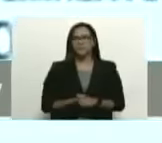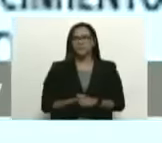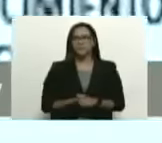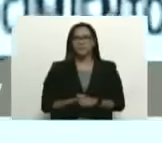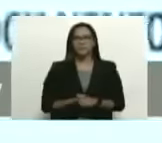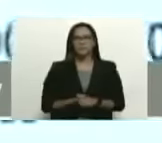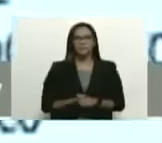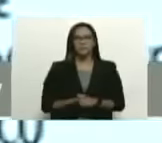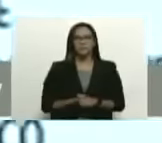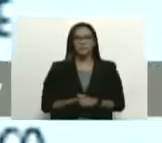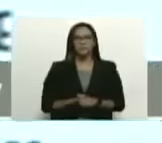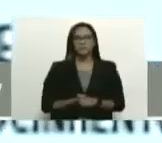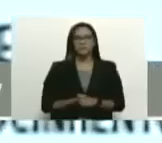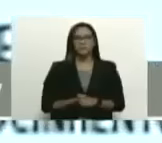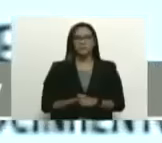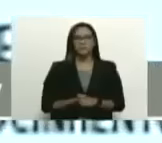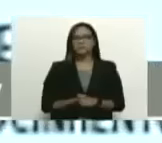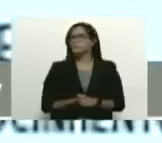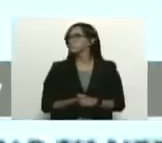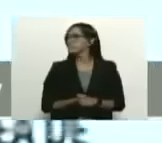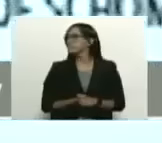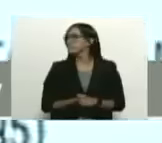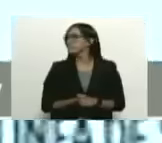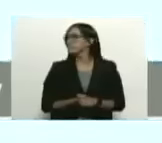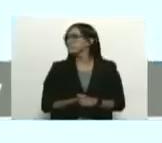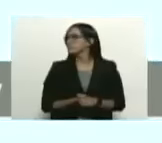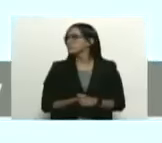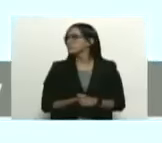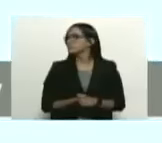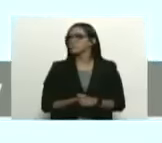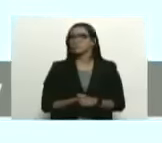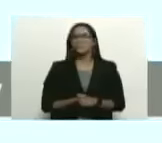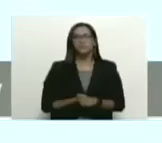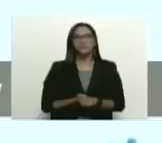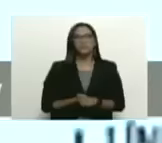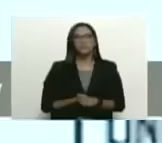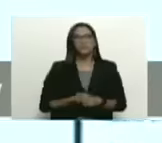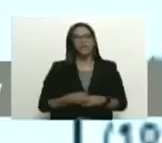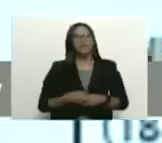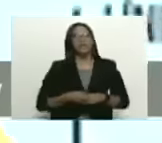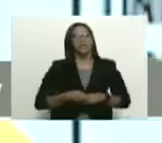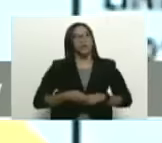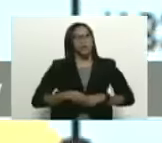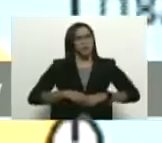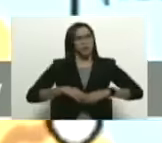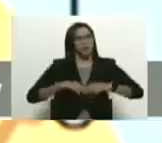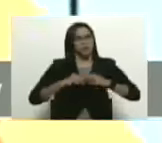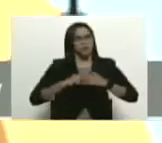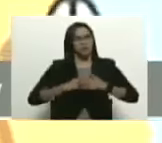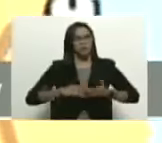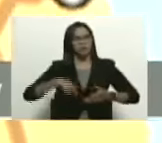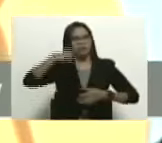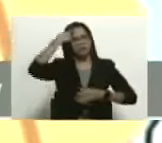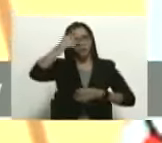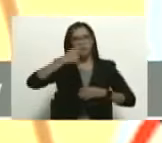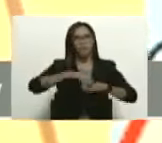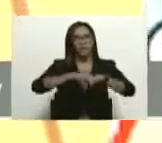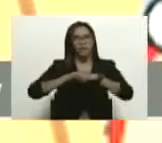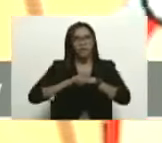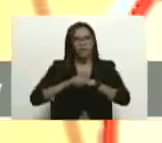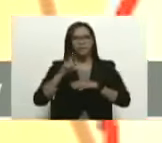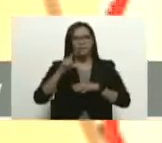esto, y toma una decisión, una sentencia, ese tribunal que en el lenguaje jurídico se llama laudo. Un laudo